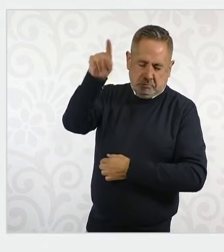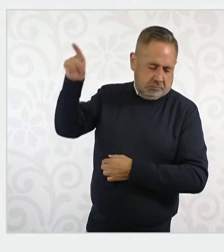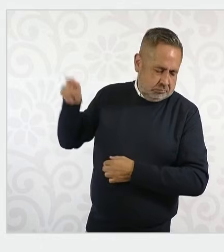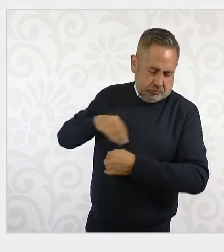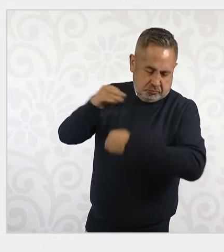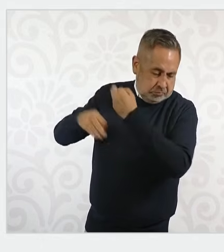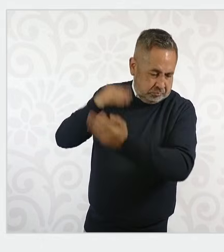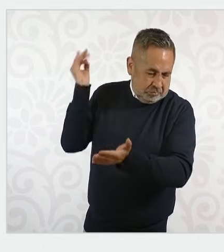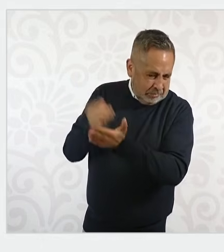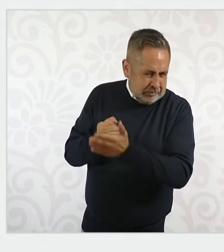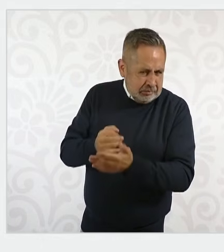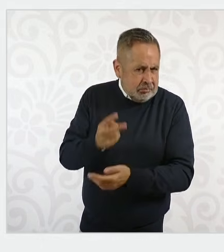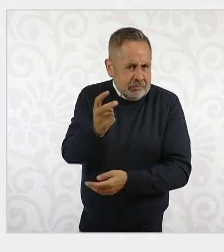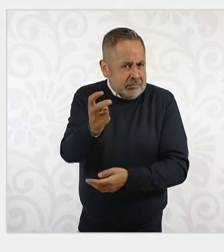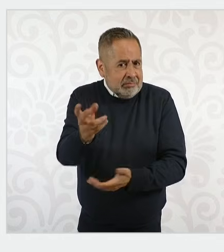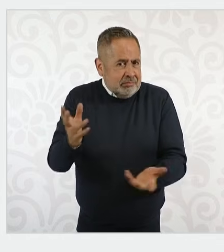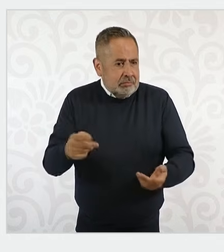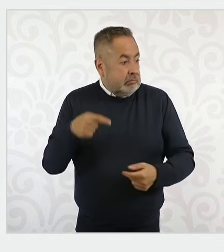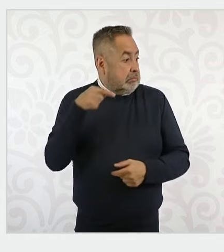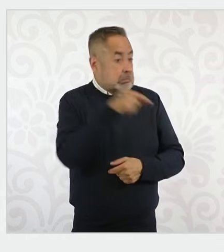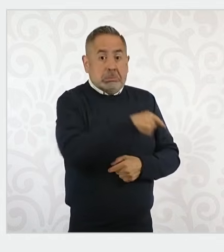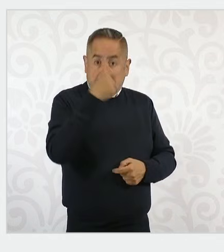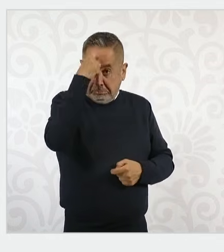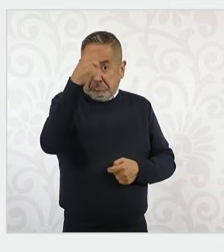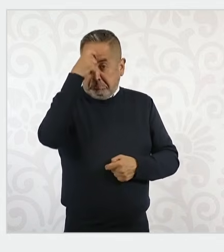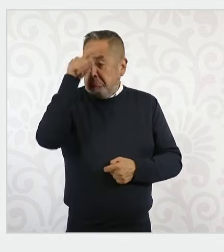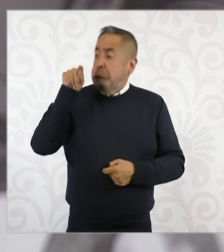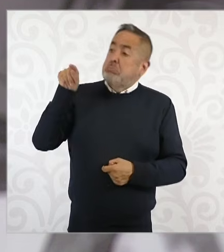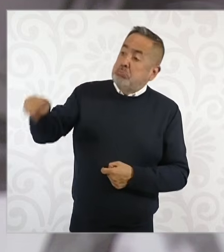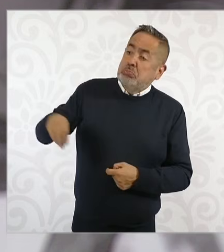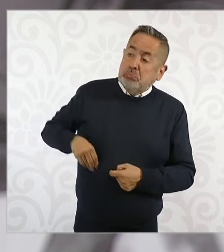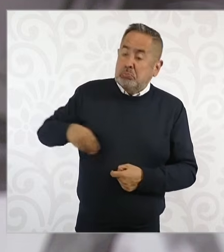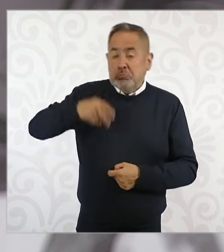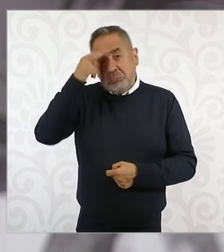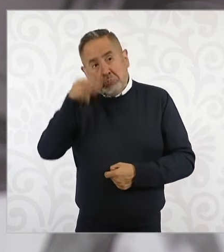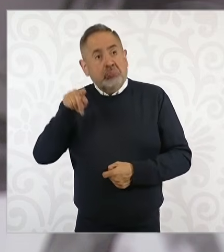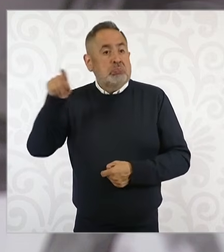estamos viviendo. Ahora,